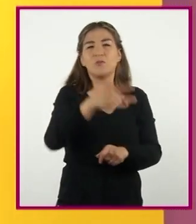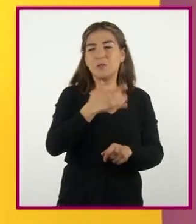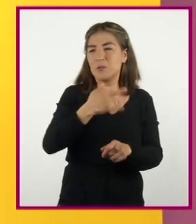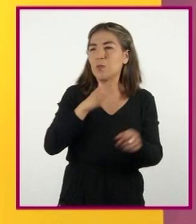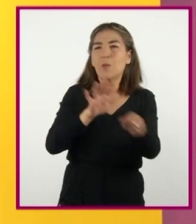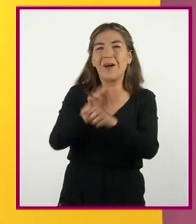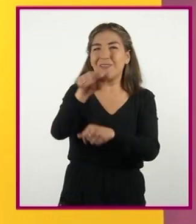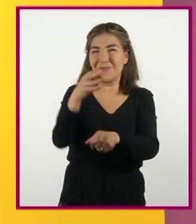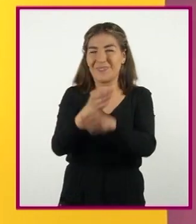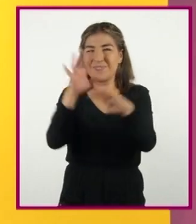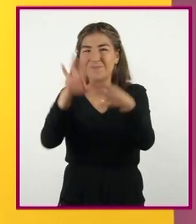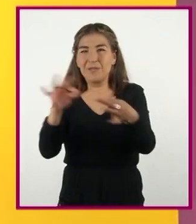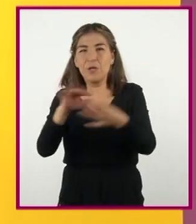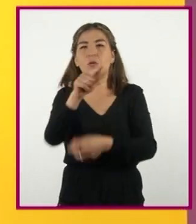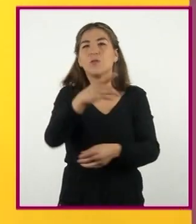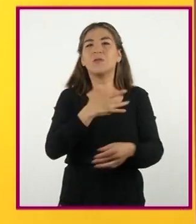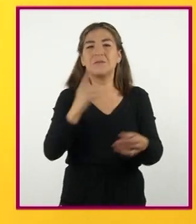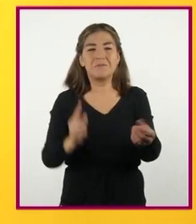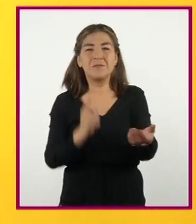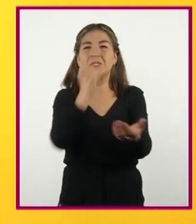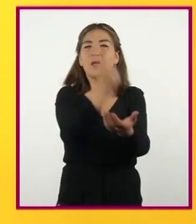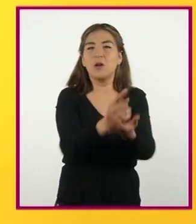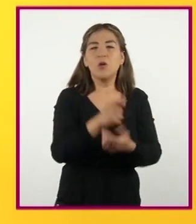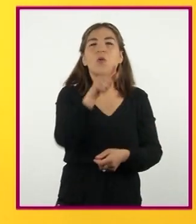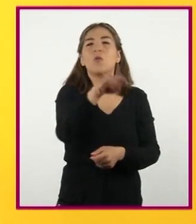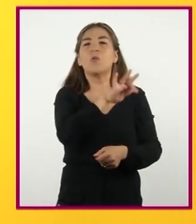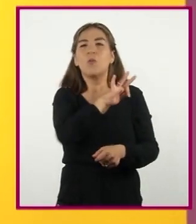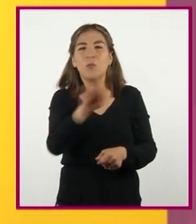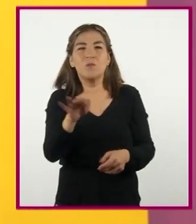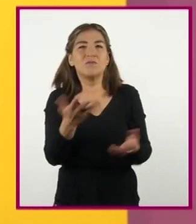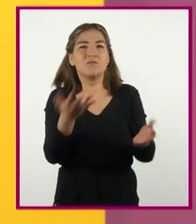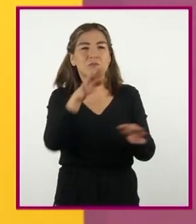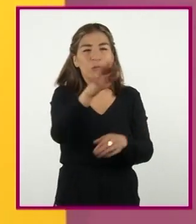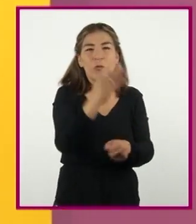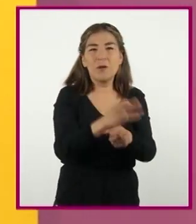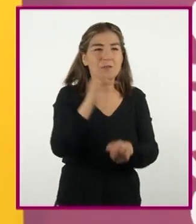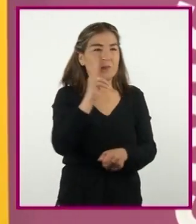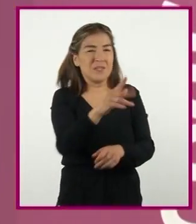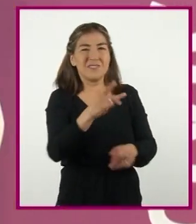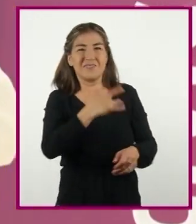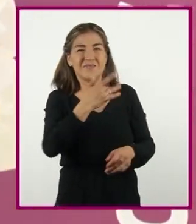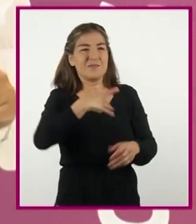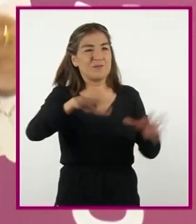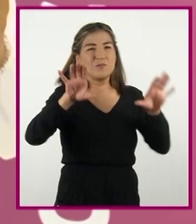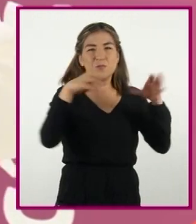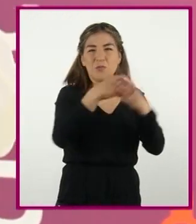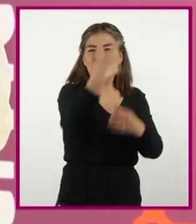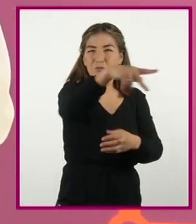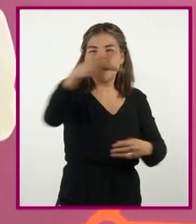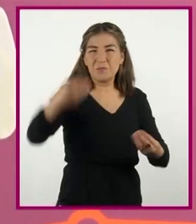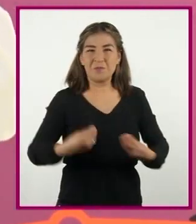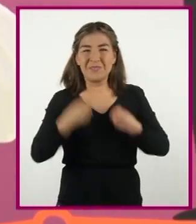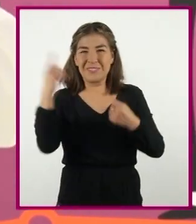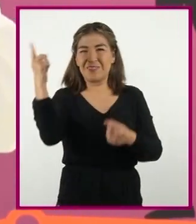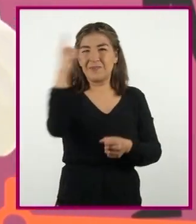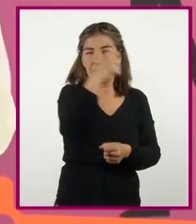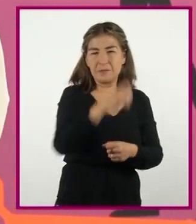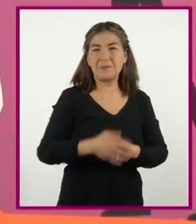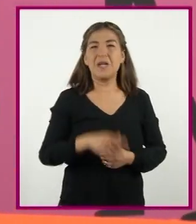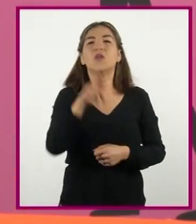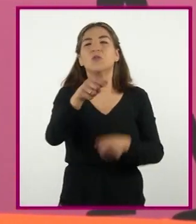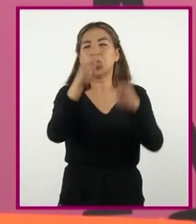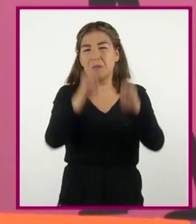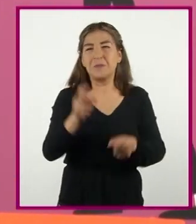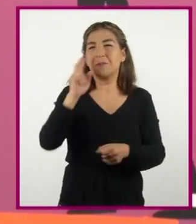o vinculados? ¿Cuál es visible o afecta a su comunidad? Seguramente que alguno de